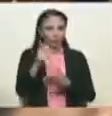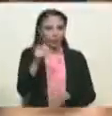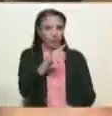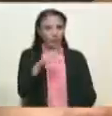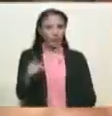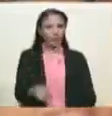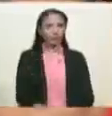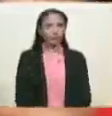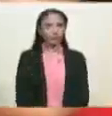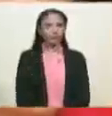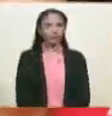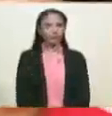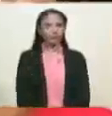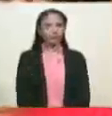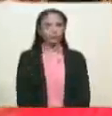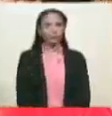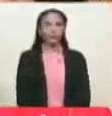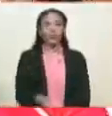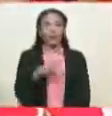Sí. Con mucha honestidad.